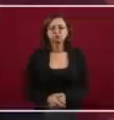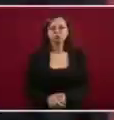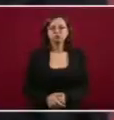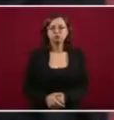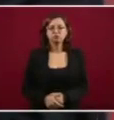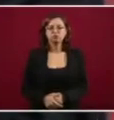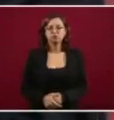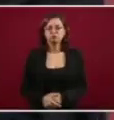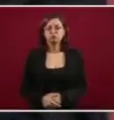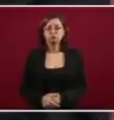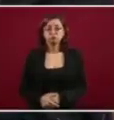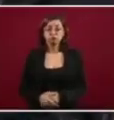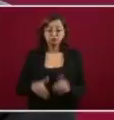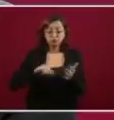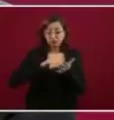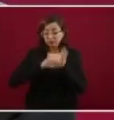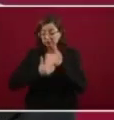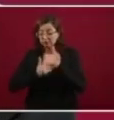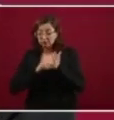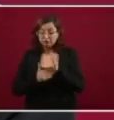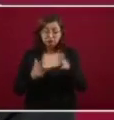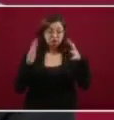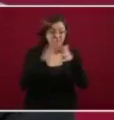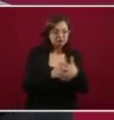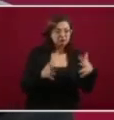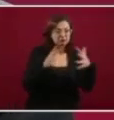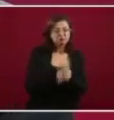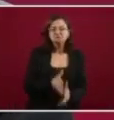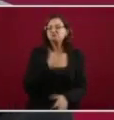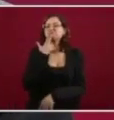Esa estrategia falló.